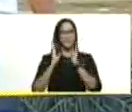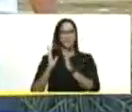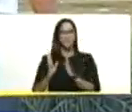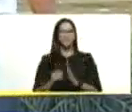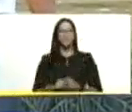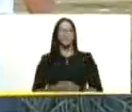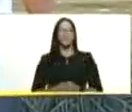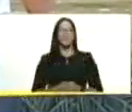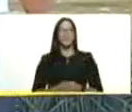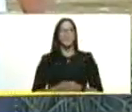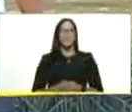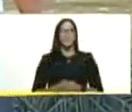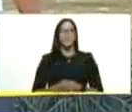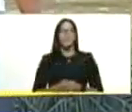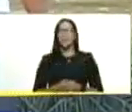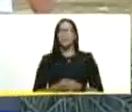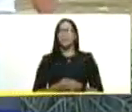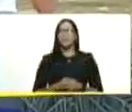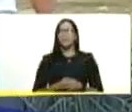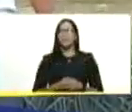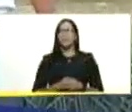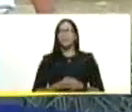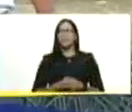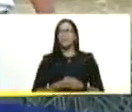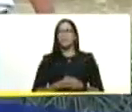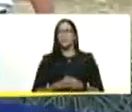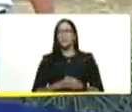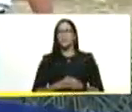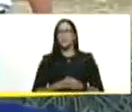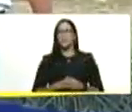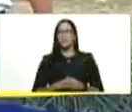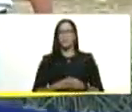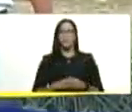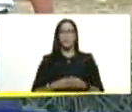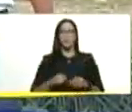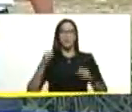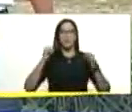personas para la producción, de una manera efectiva,